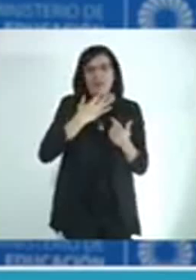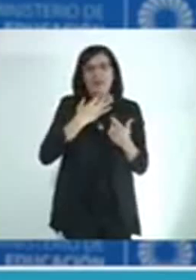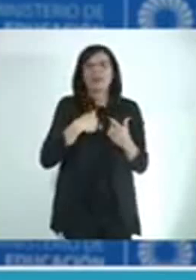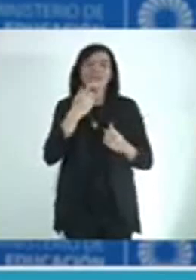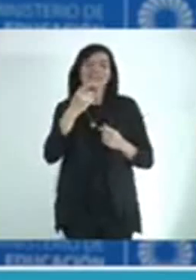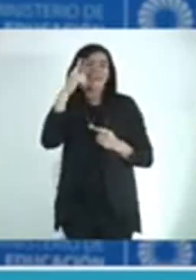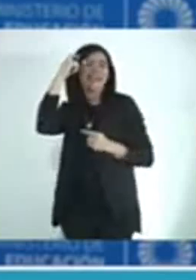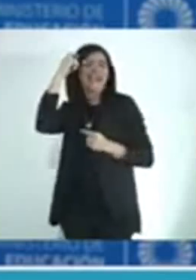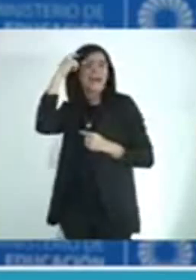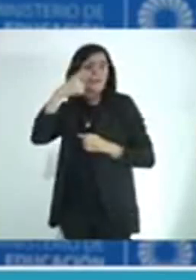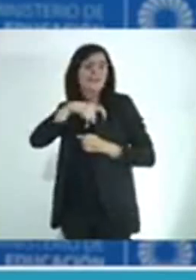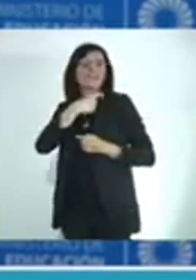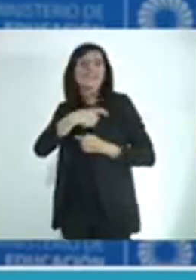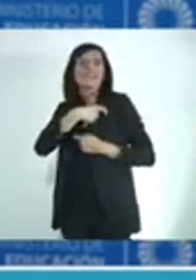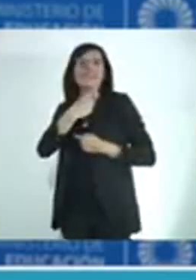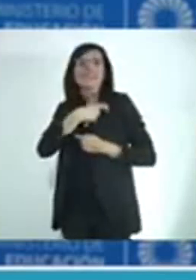social,